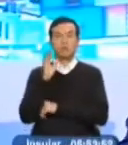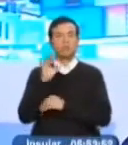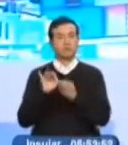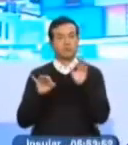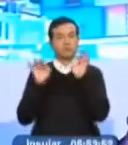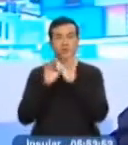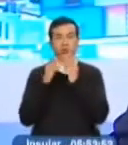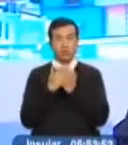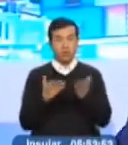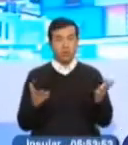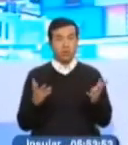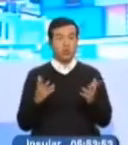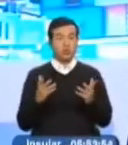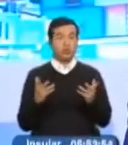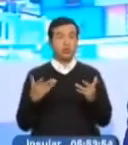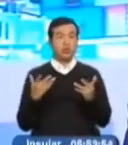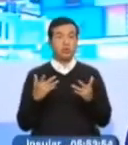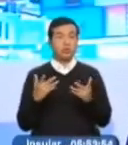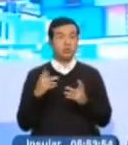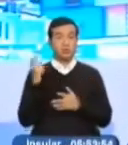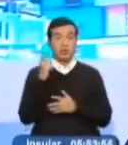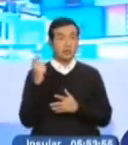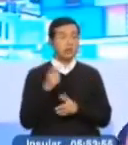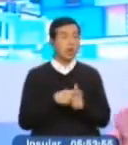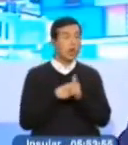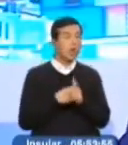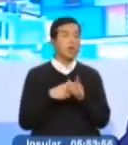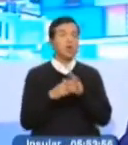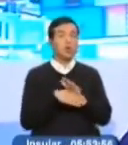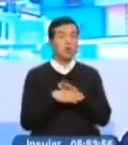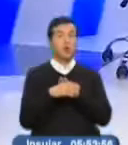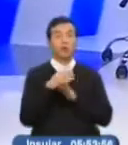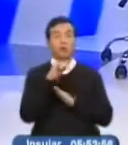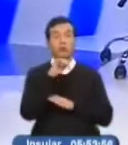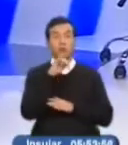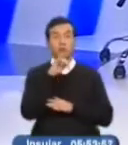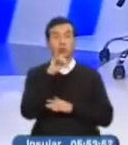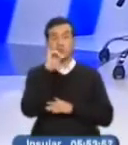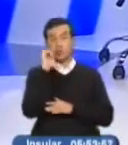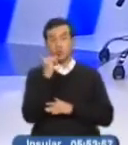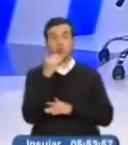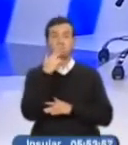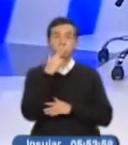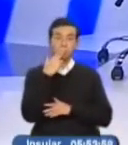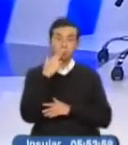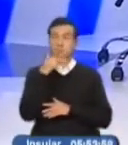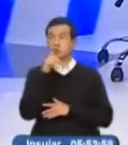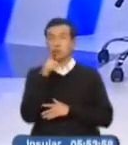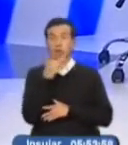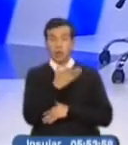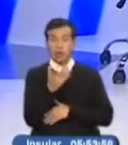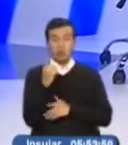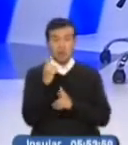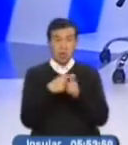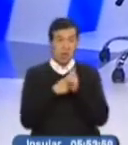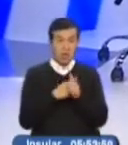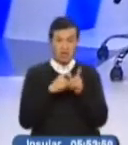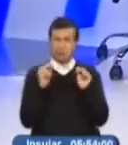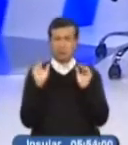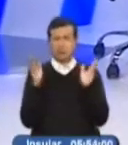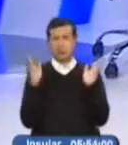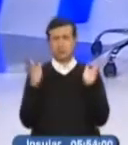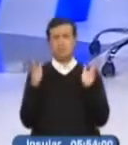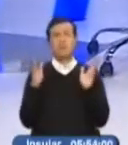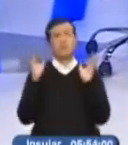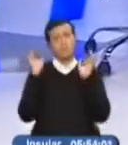escogió productos que no son de primera necesidad, como la cerveza, como los cigarrillos, como las bebidas gaseosas. Y en el